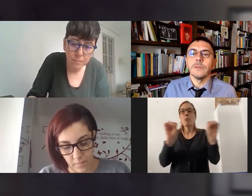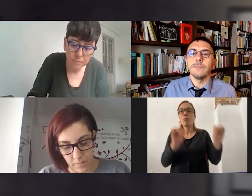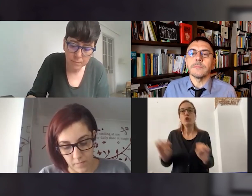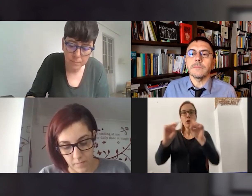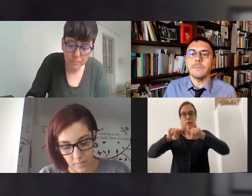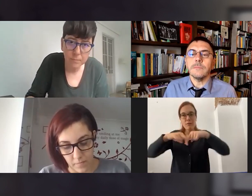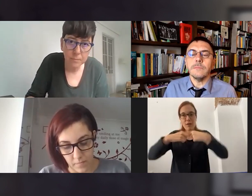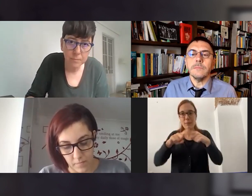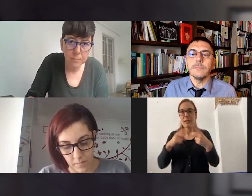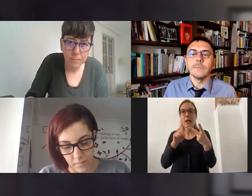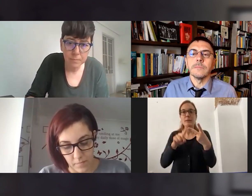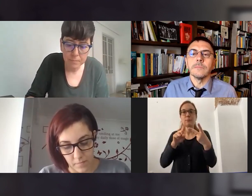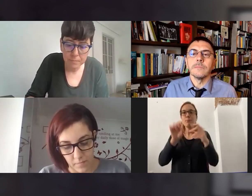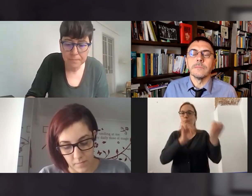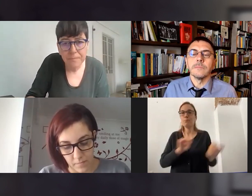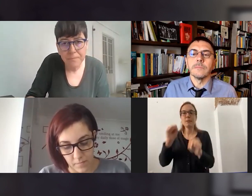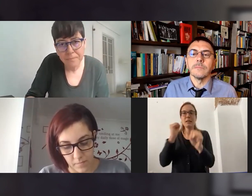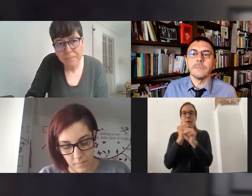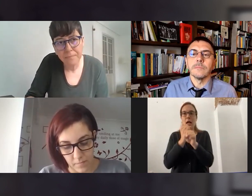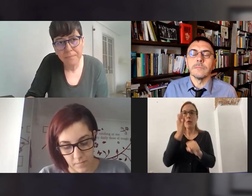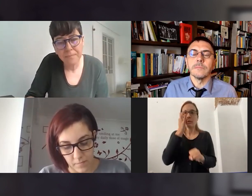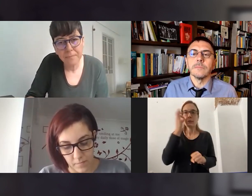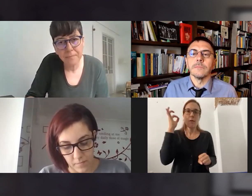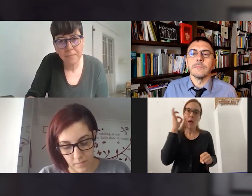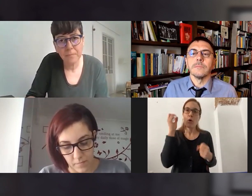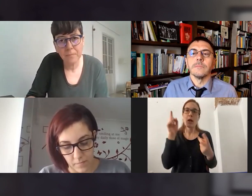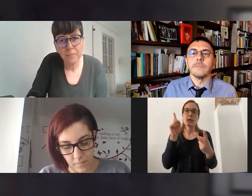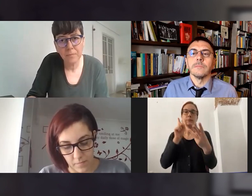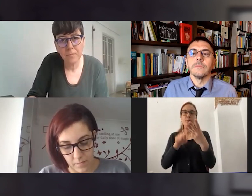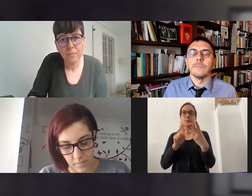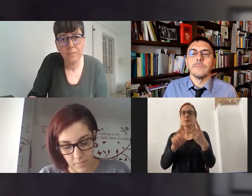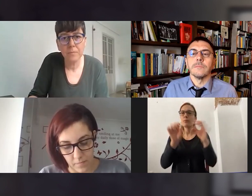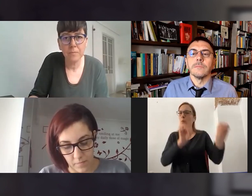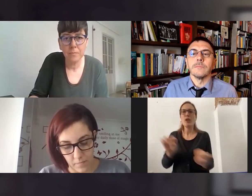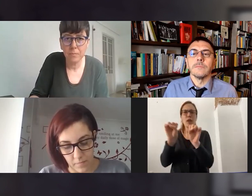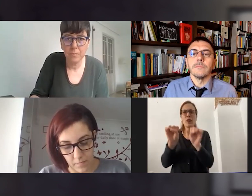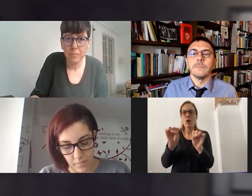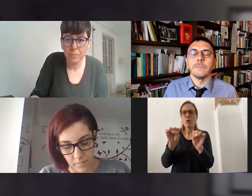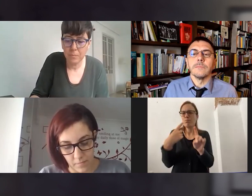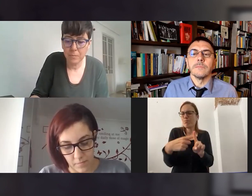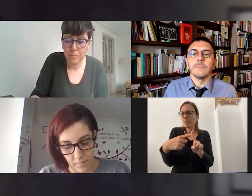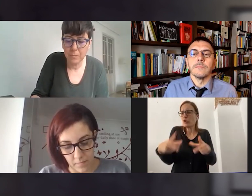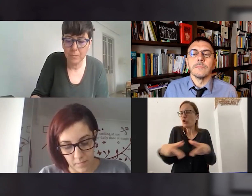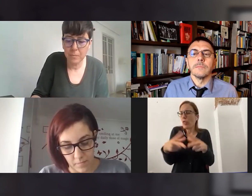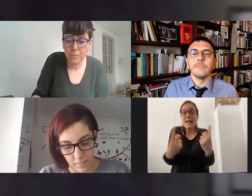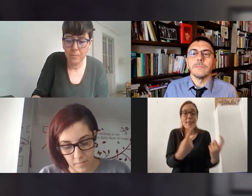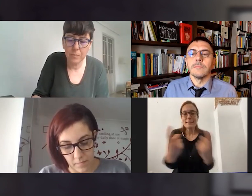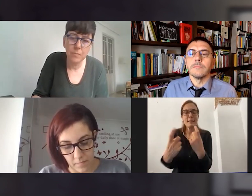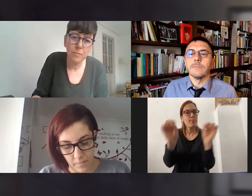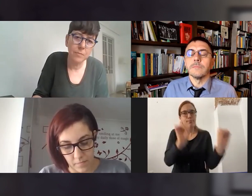haya protección a los trabajadores y a las trabajadoras, donde haya protección a cualquier elemento social que lo necesite. Y para eso